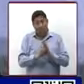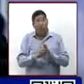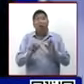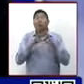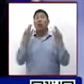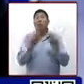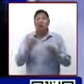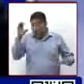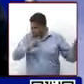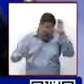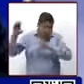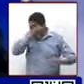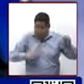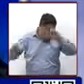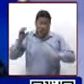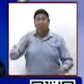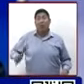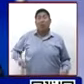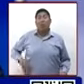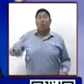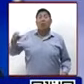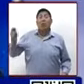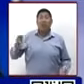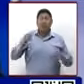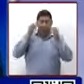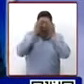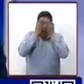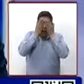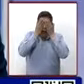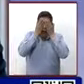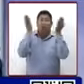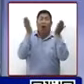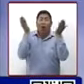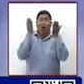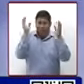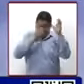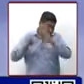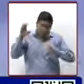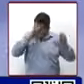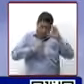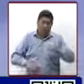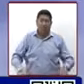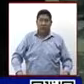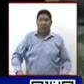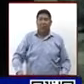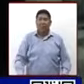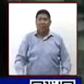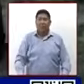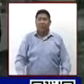brazos, sigue buscando a su mascota y no pierden la esperanza de encontrarla pronto. Ya en este mayo